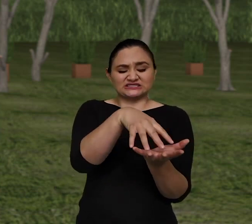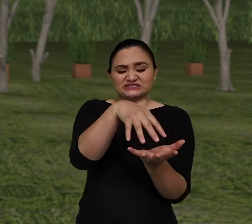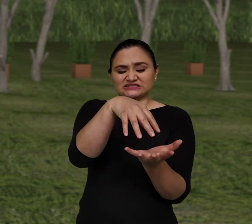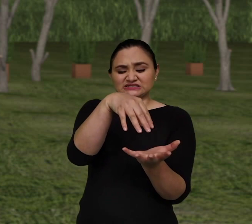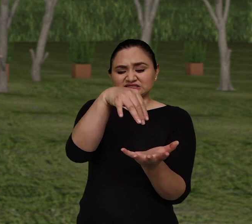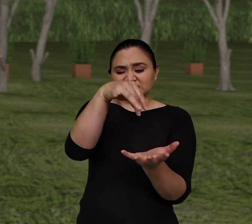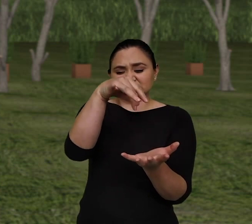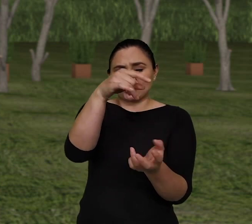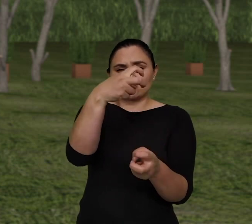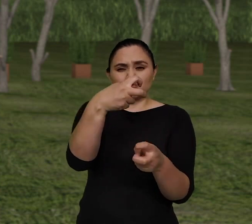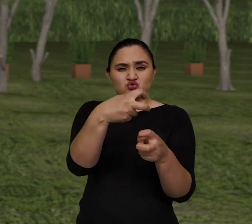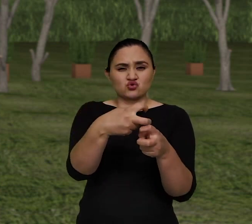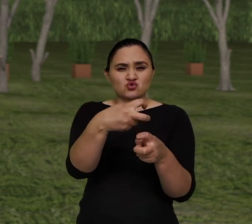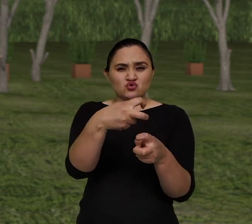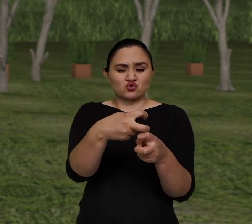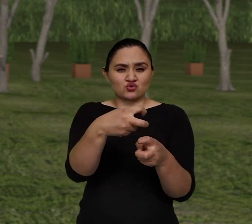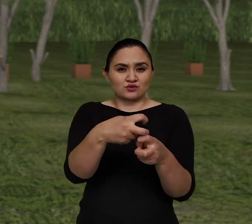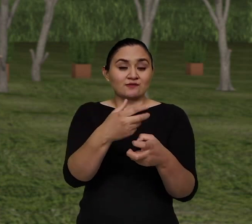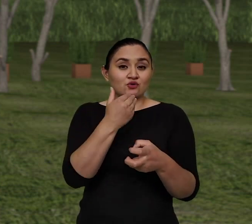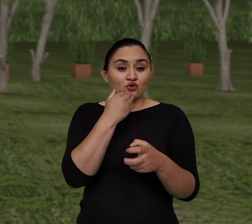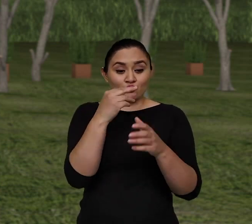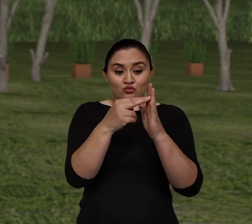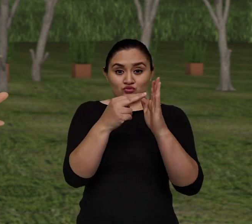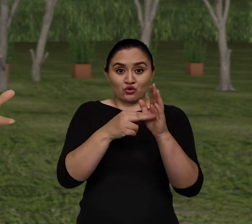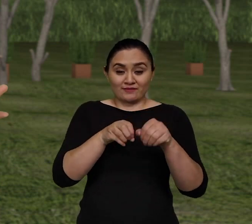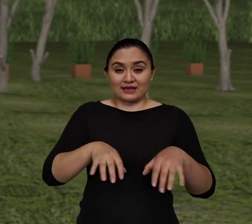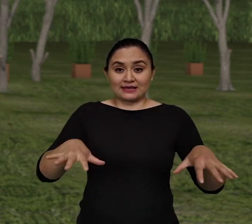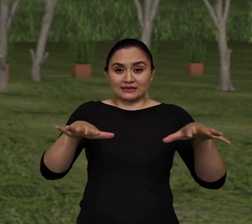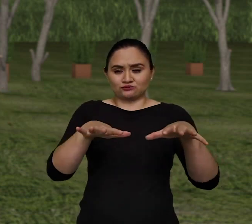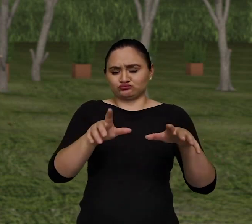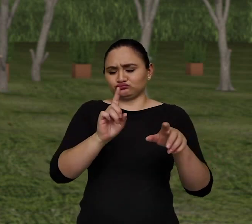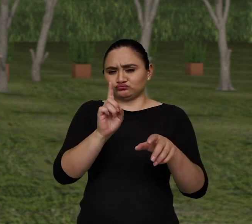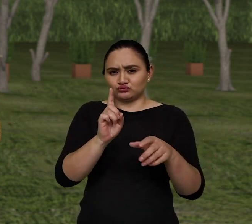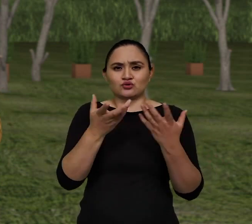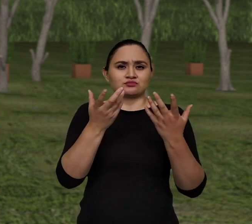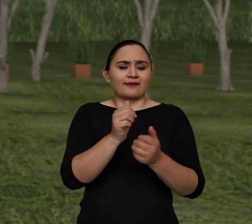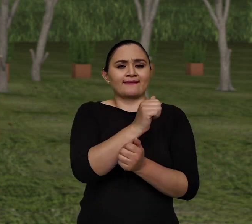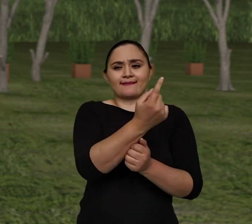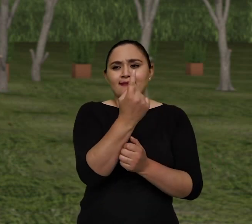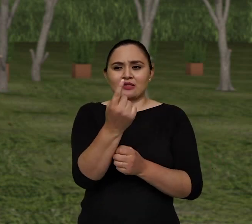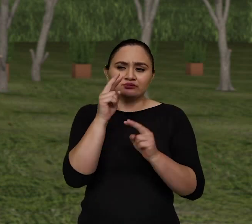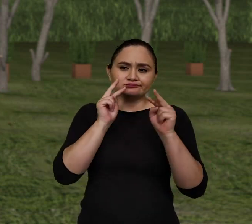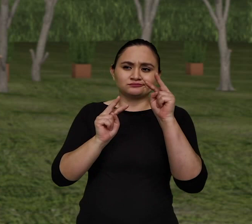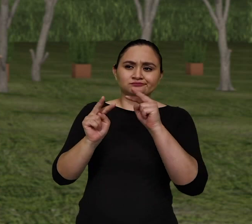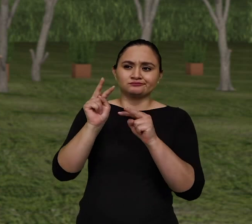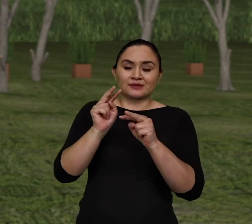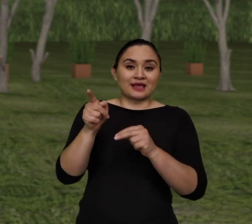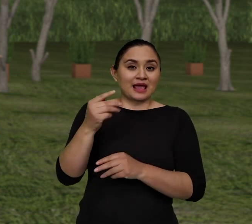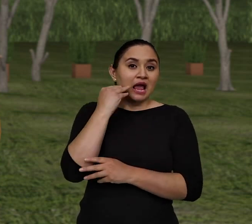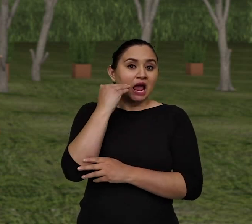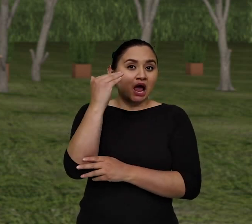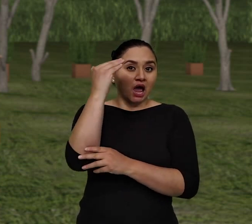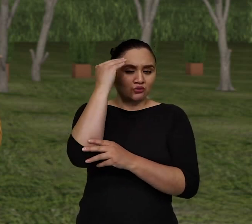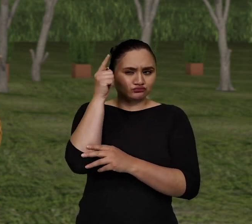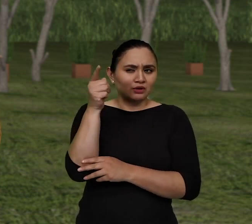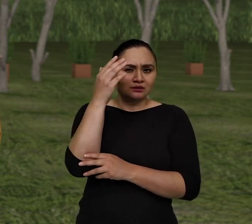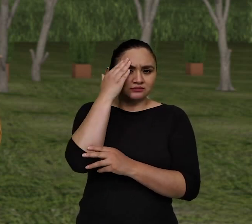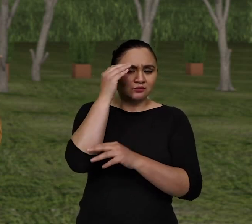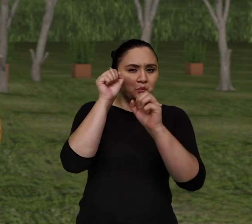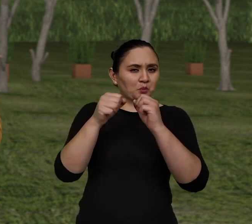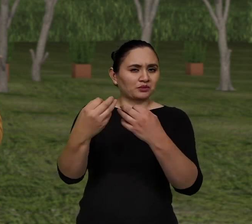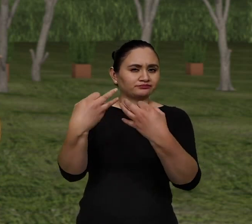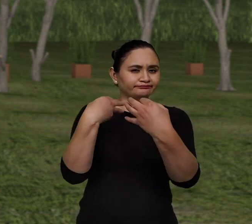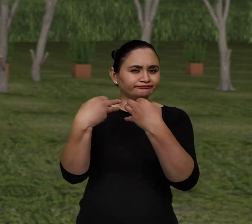se aprende con la práctica, la observación y conocimientos que nos brindan nuestras personas adultas